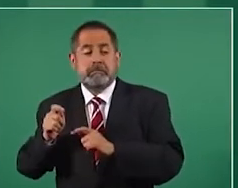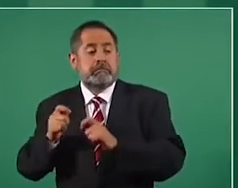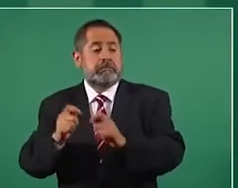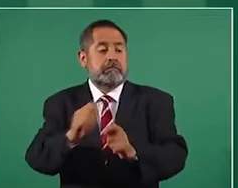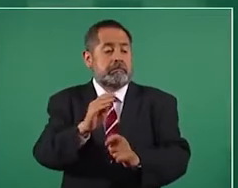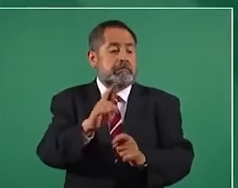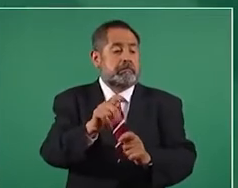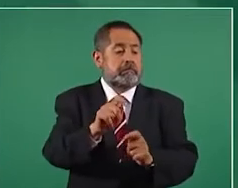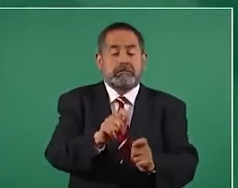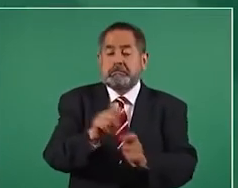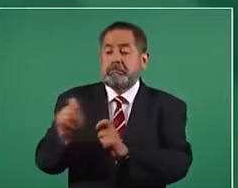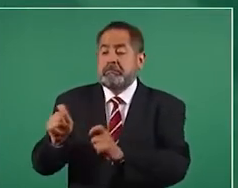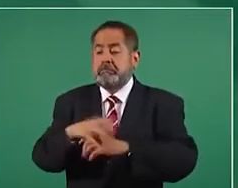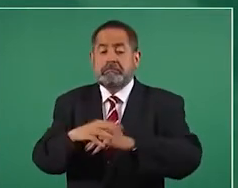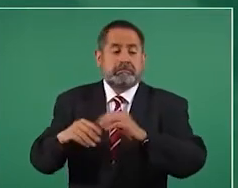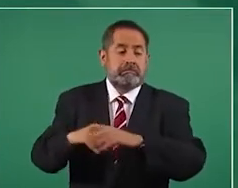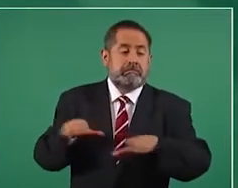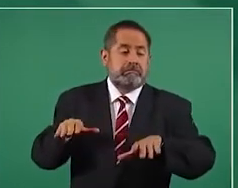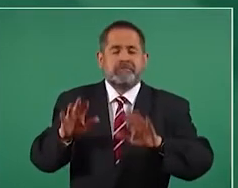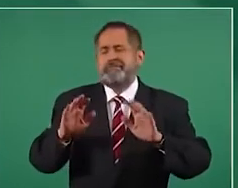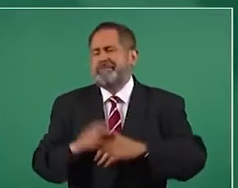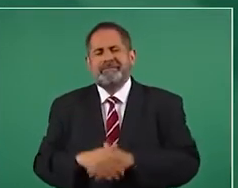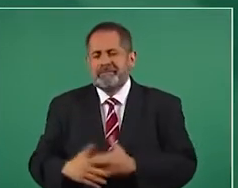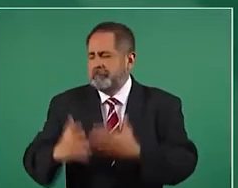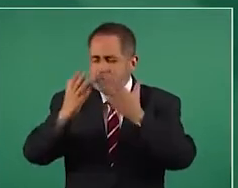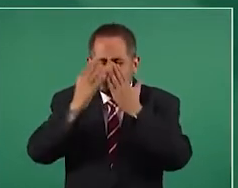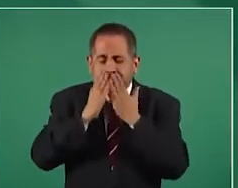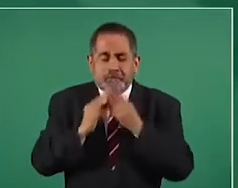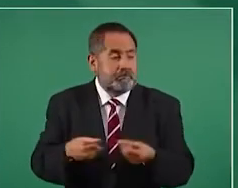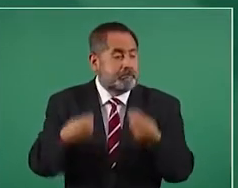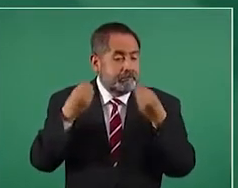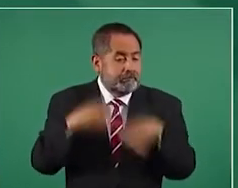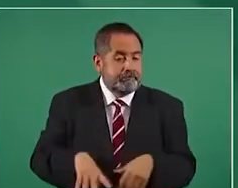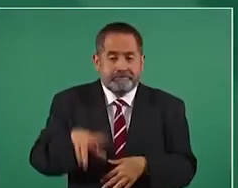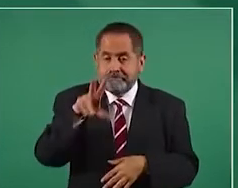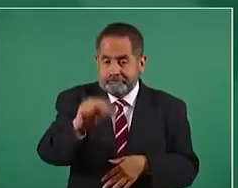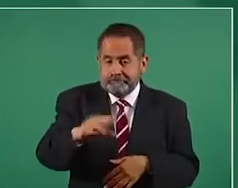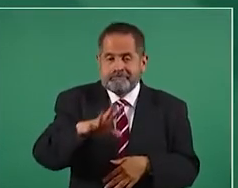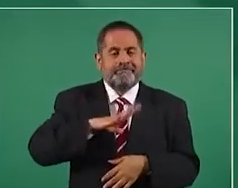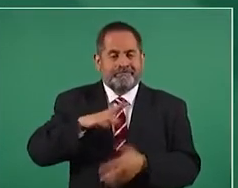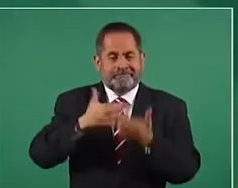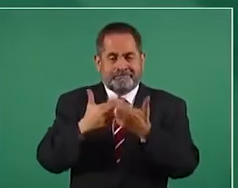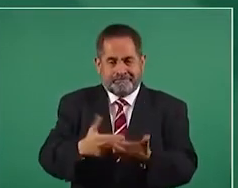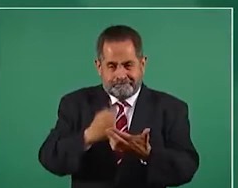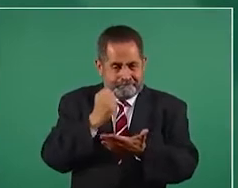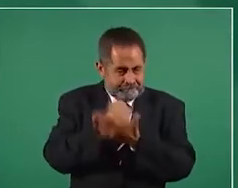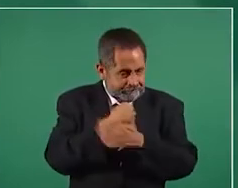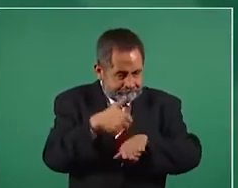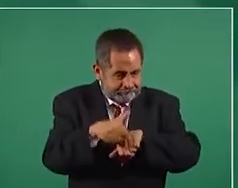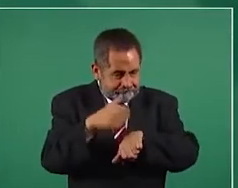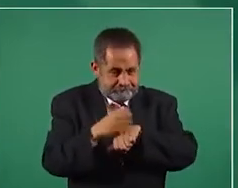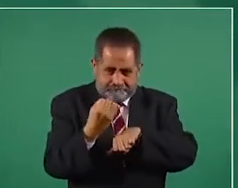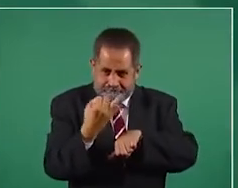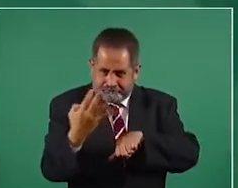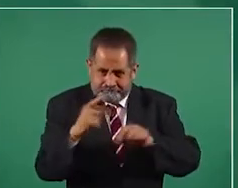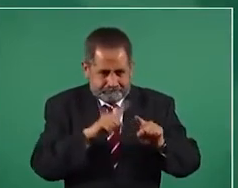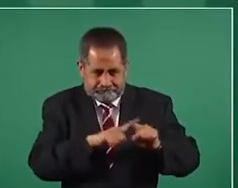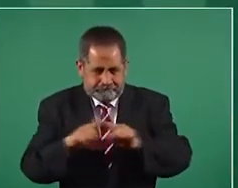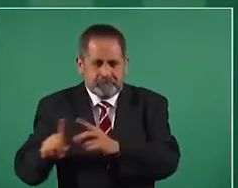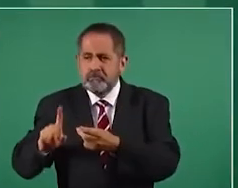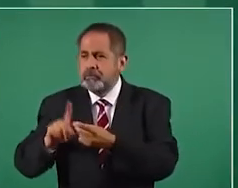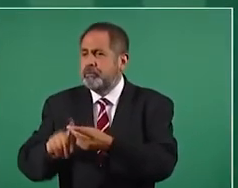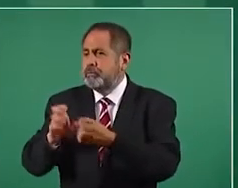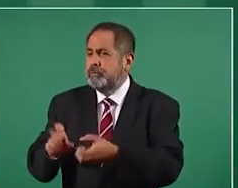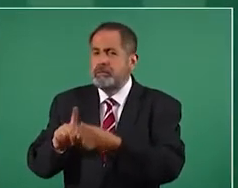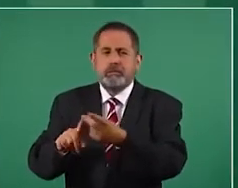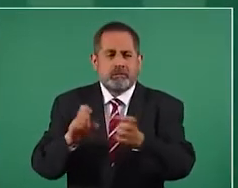Salud. No hay ninguna pérdida de vacunas. Todas las vacunas que tenemos están perfectamente identificadas y sabemos dónde